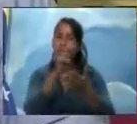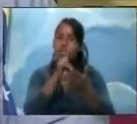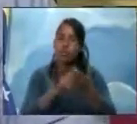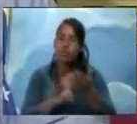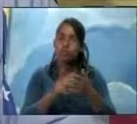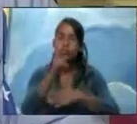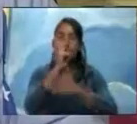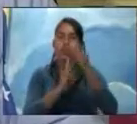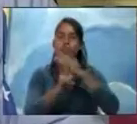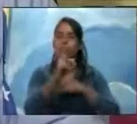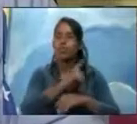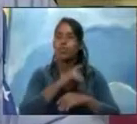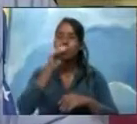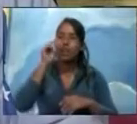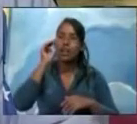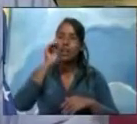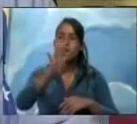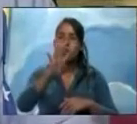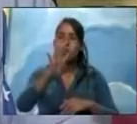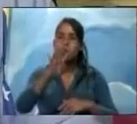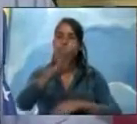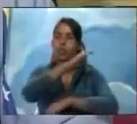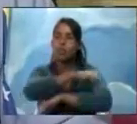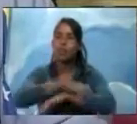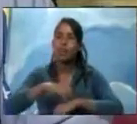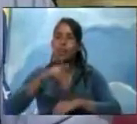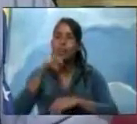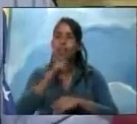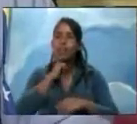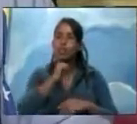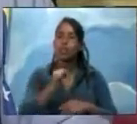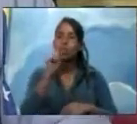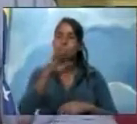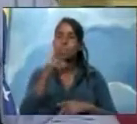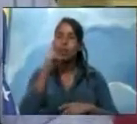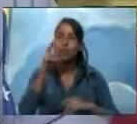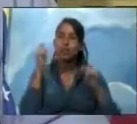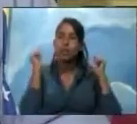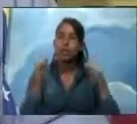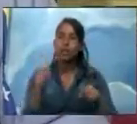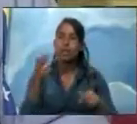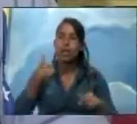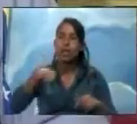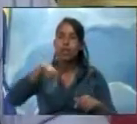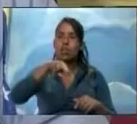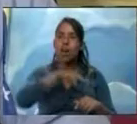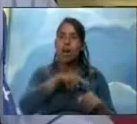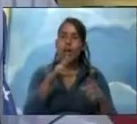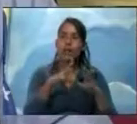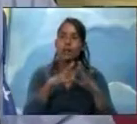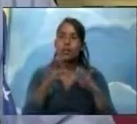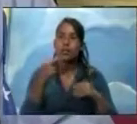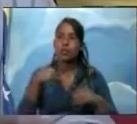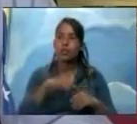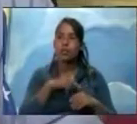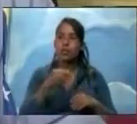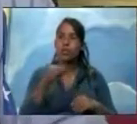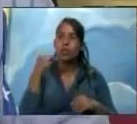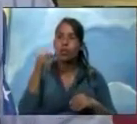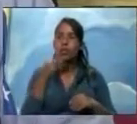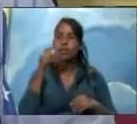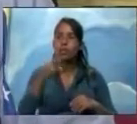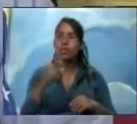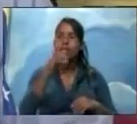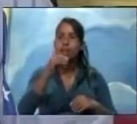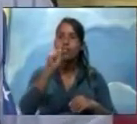visión de las cuatro bestias. Esto es lo que estaba viendo acá nuestro Daniel acá.